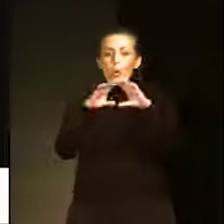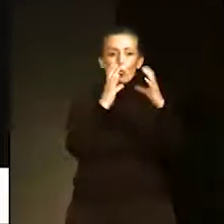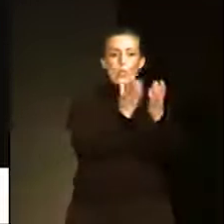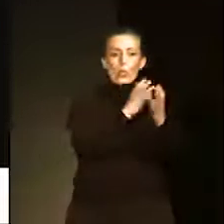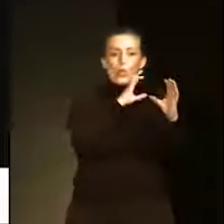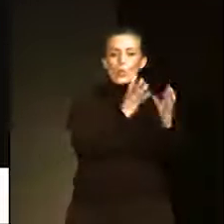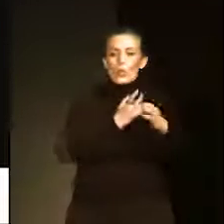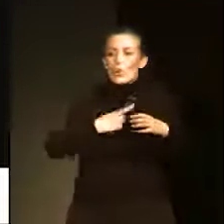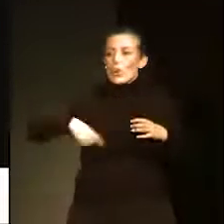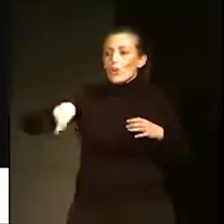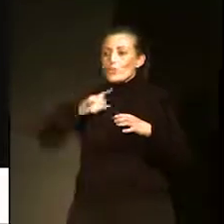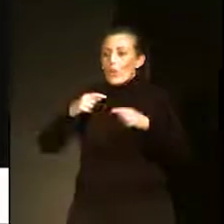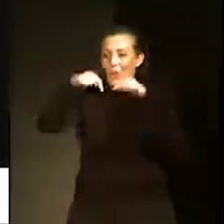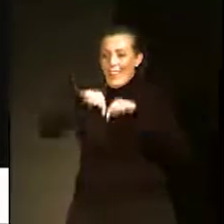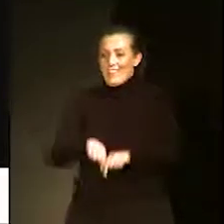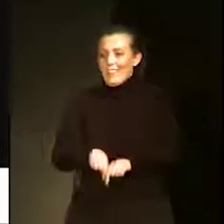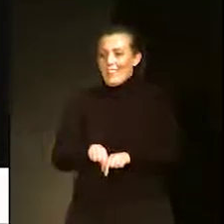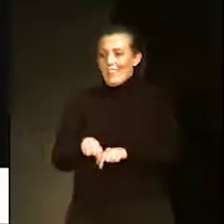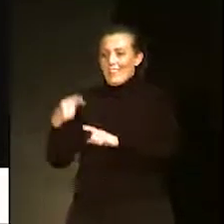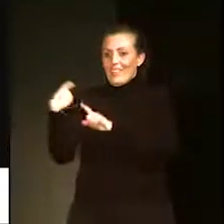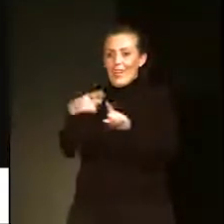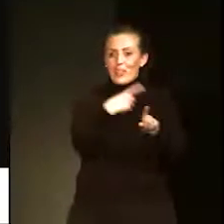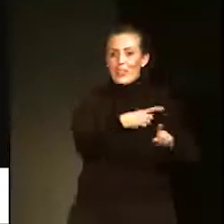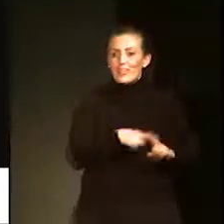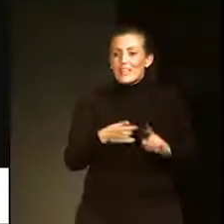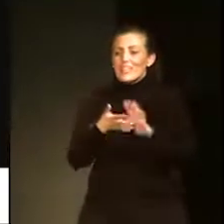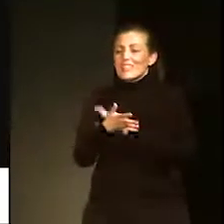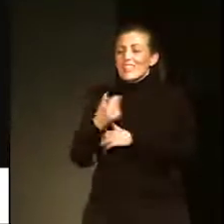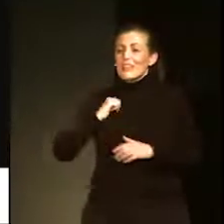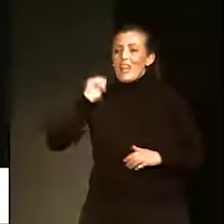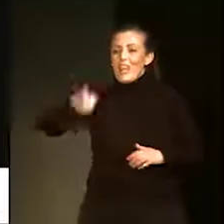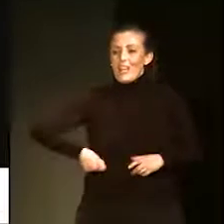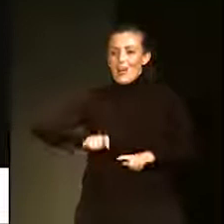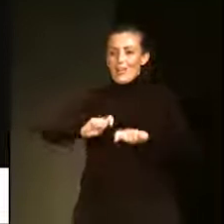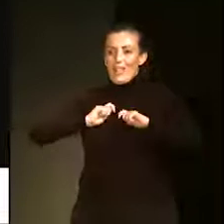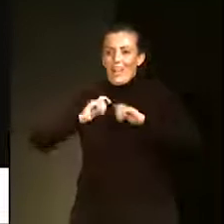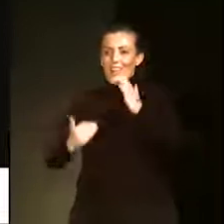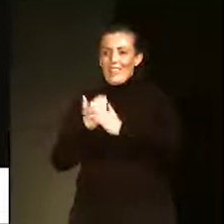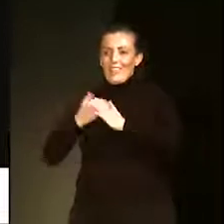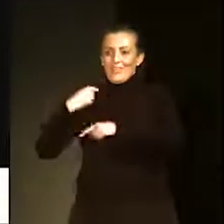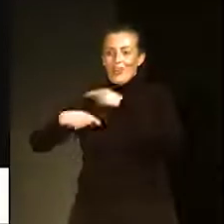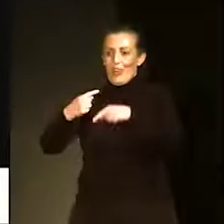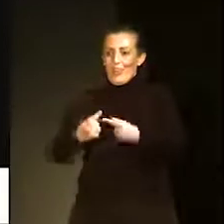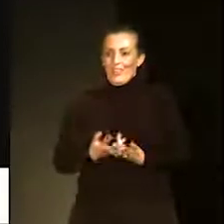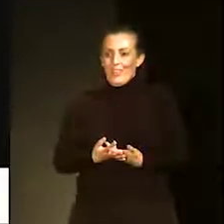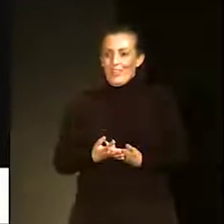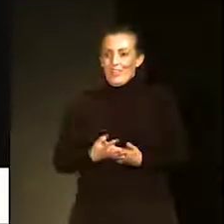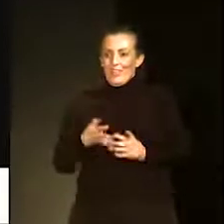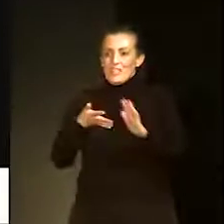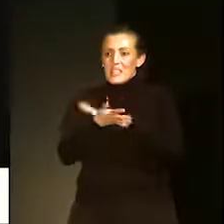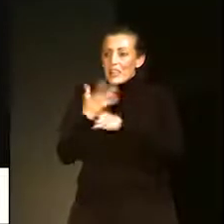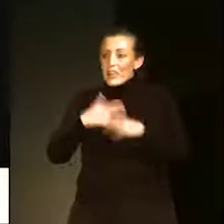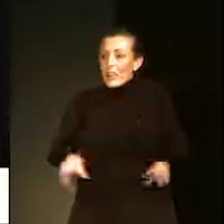este. La diferencia no hace nada más que enriquecernos uno y otro día y, sin duda, no es el